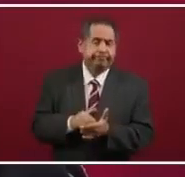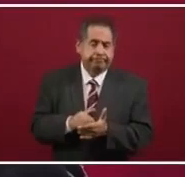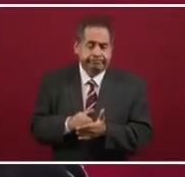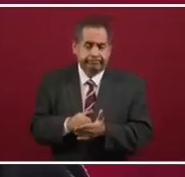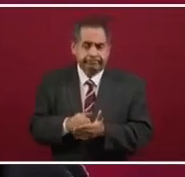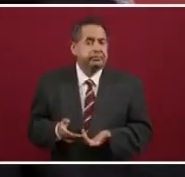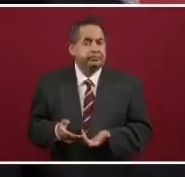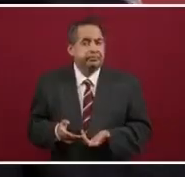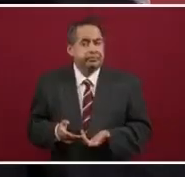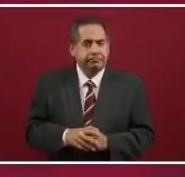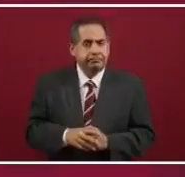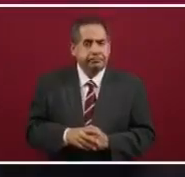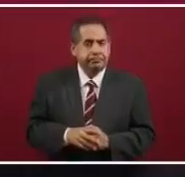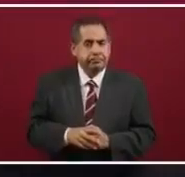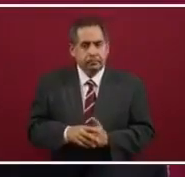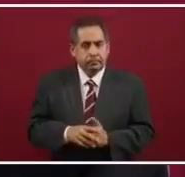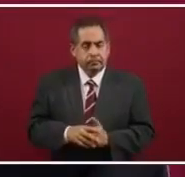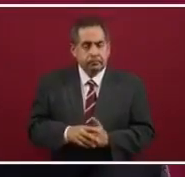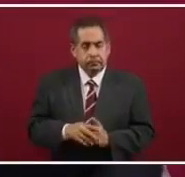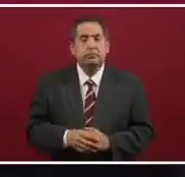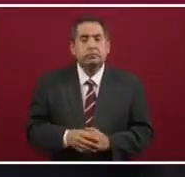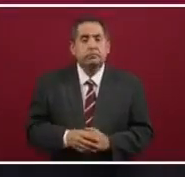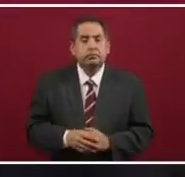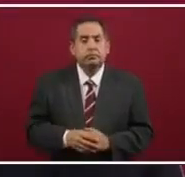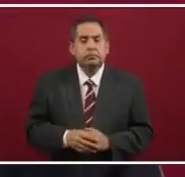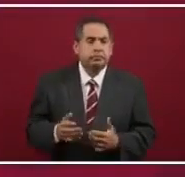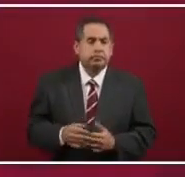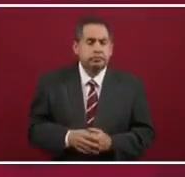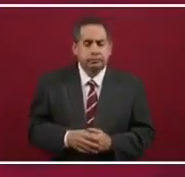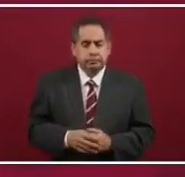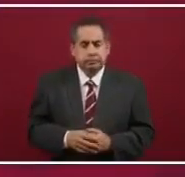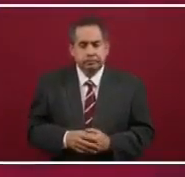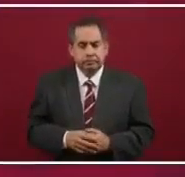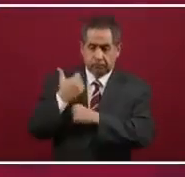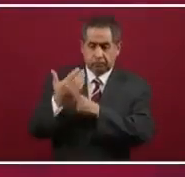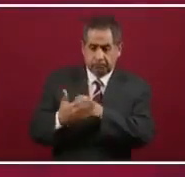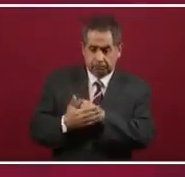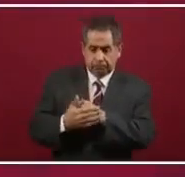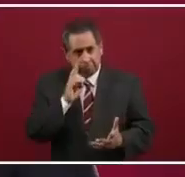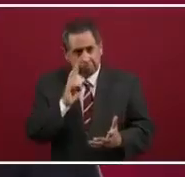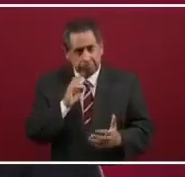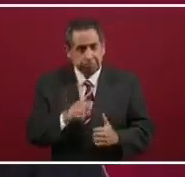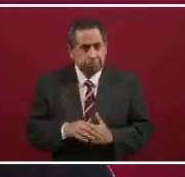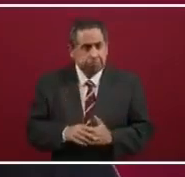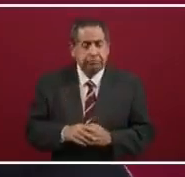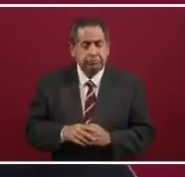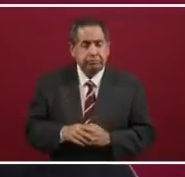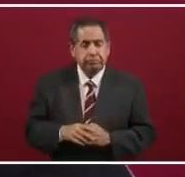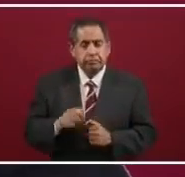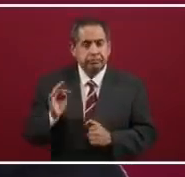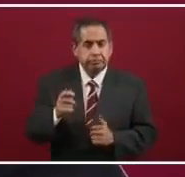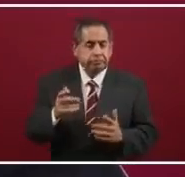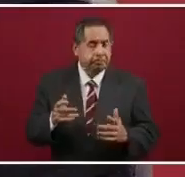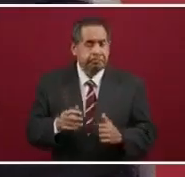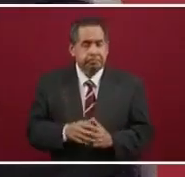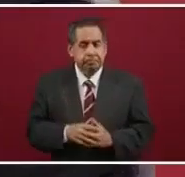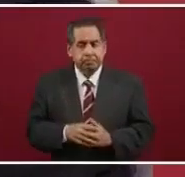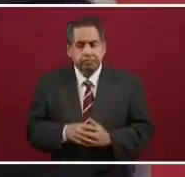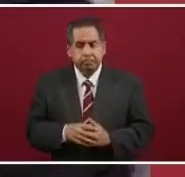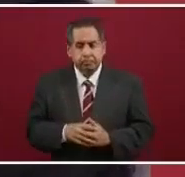230,000 mexicanos. Entonces, si es necesario, en vez de que el año próximo se lleve a cabo